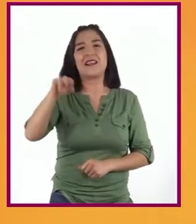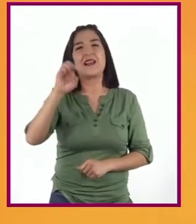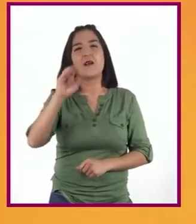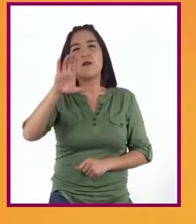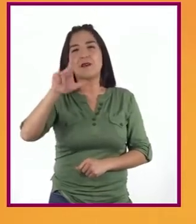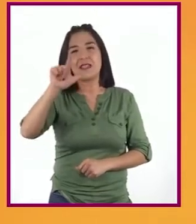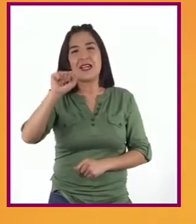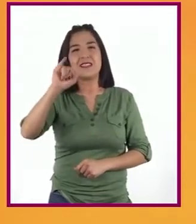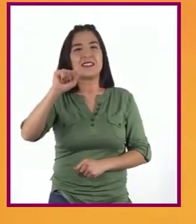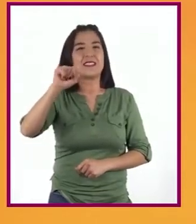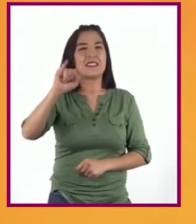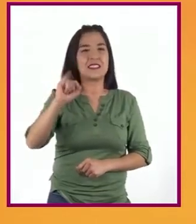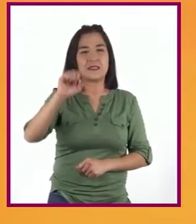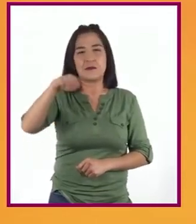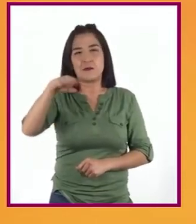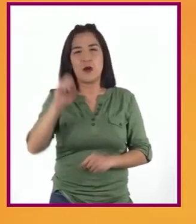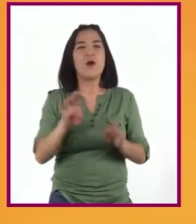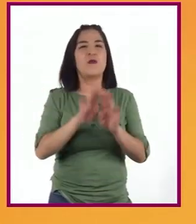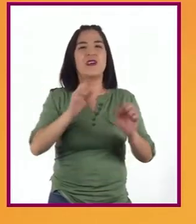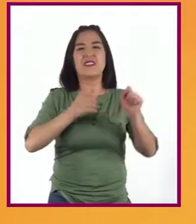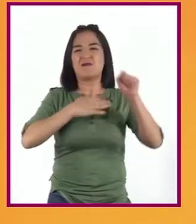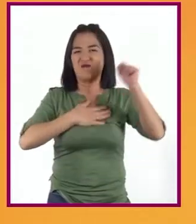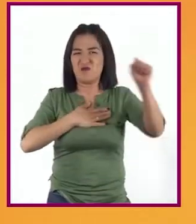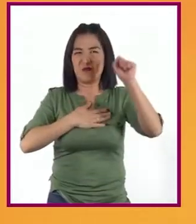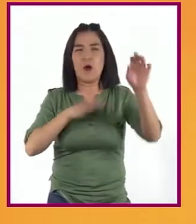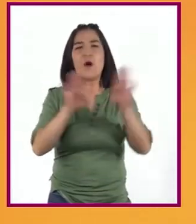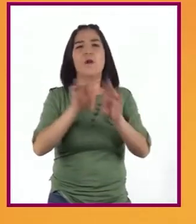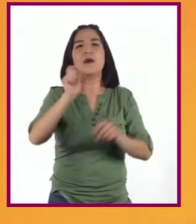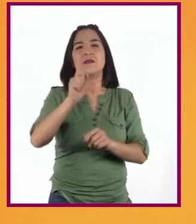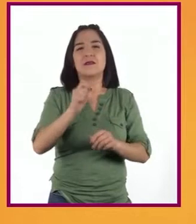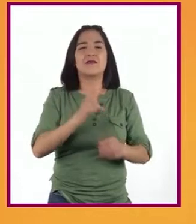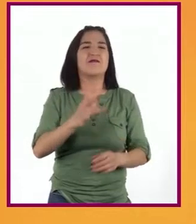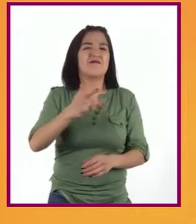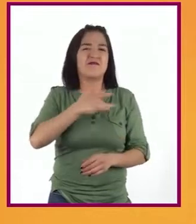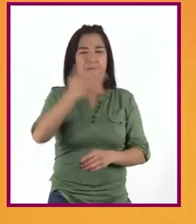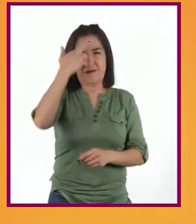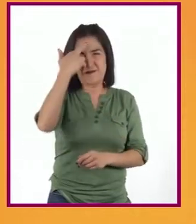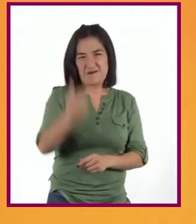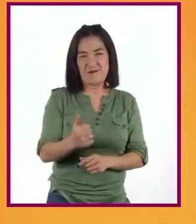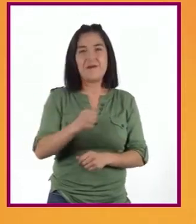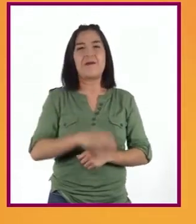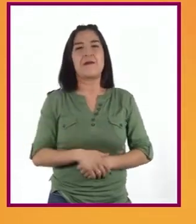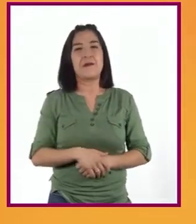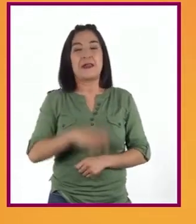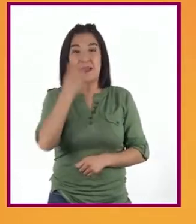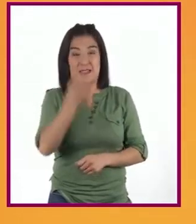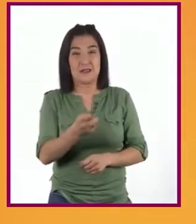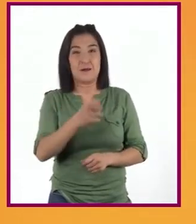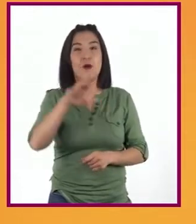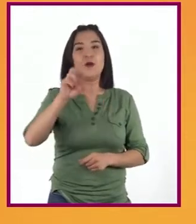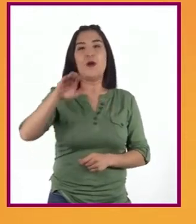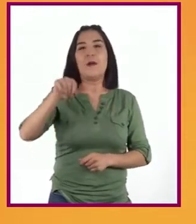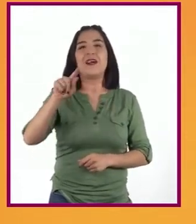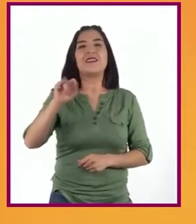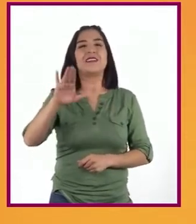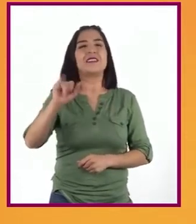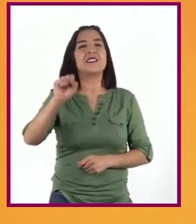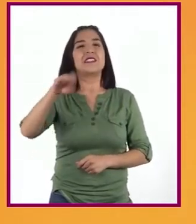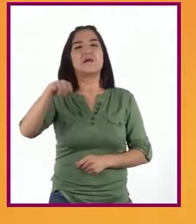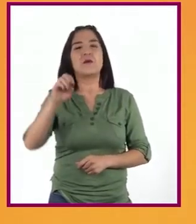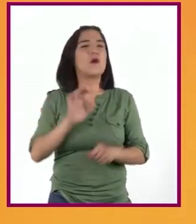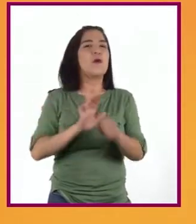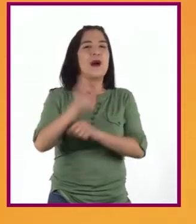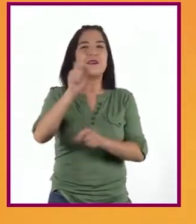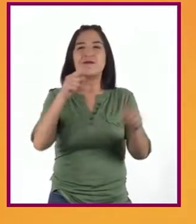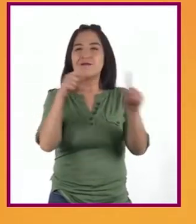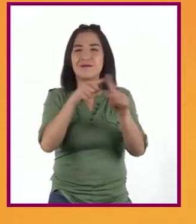consideraban movimientos sociales que exaltaban lo racional. Frente a esto, el romanticismo buscaba dar prioridad